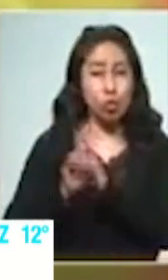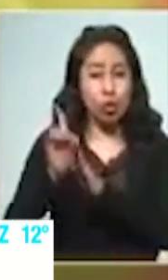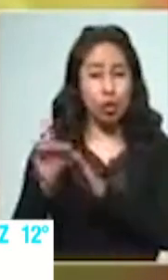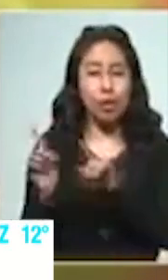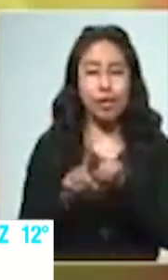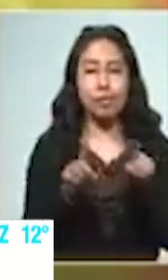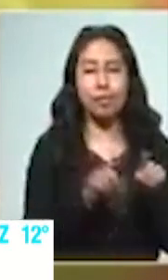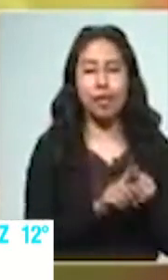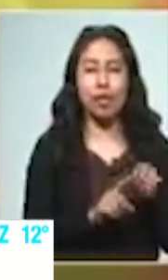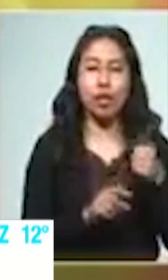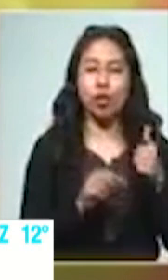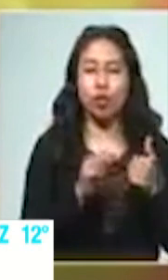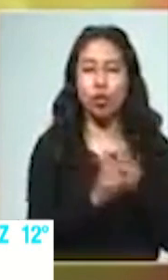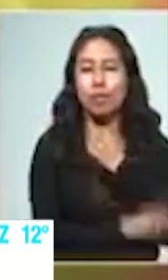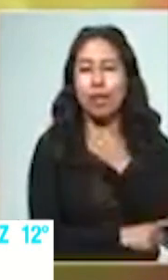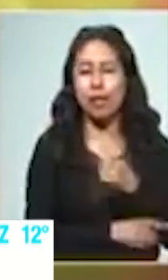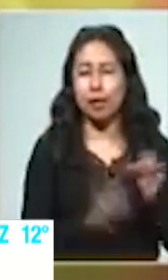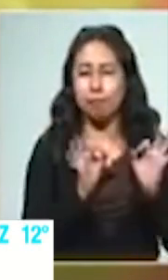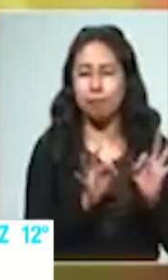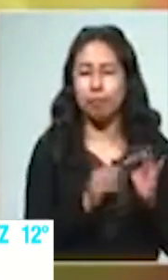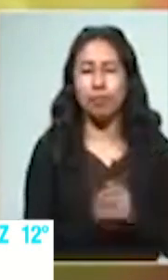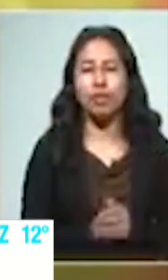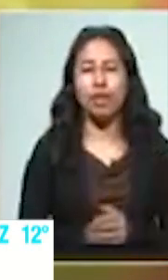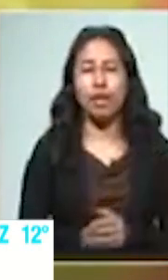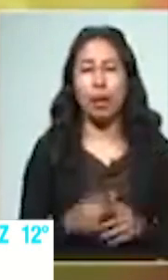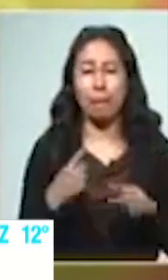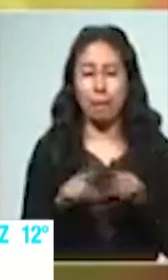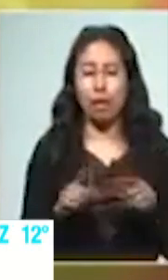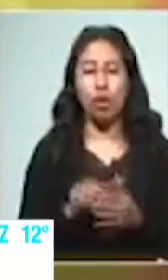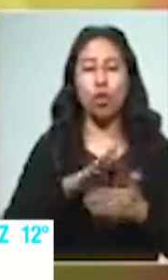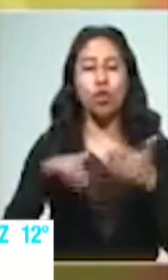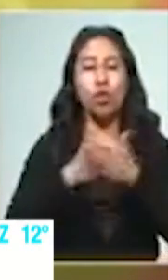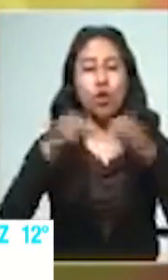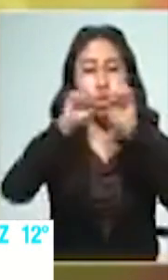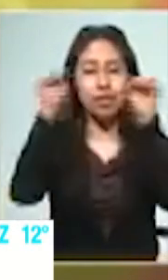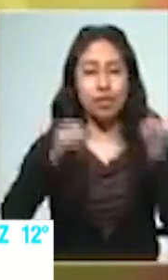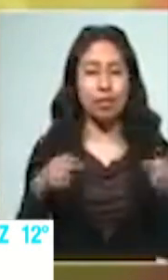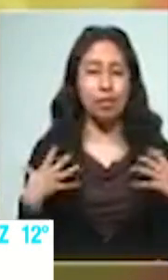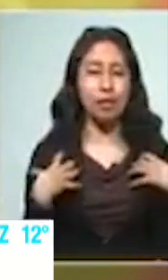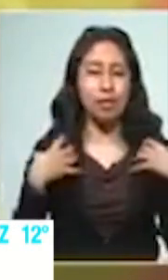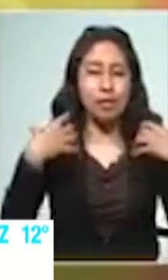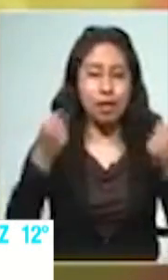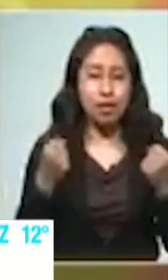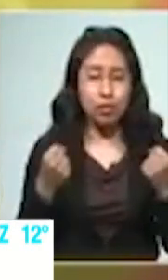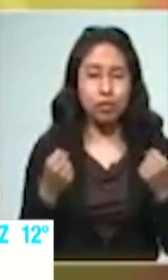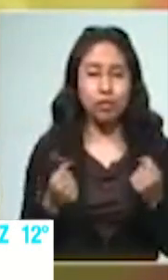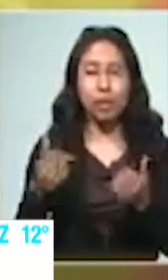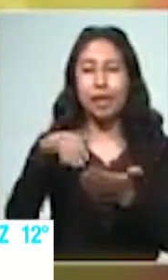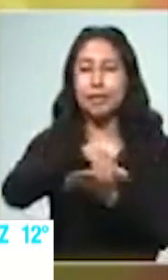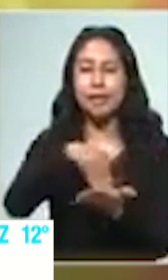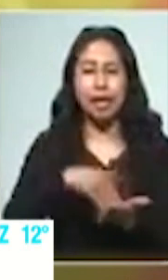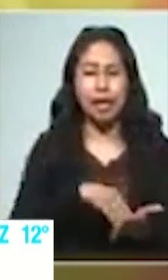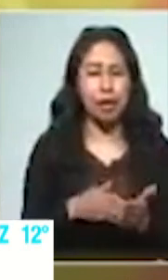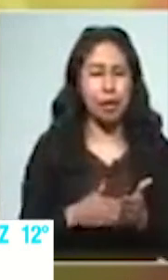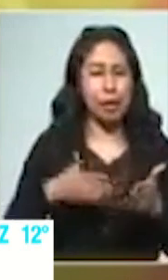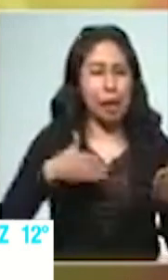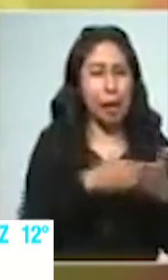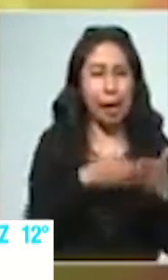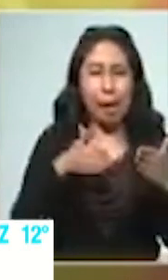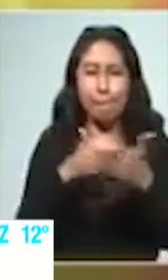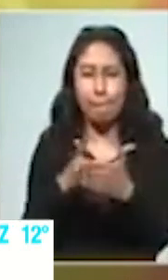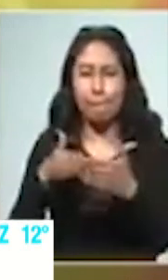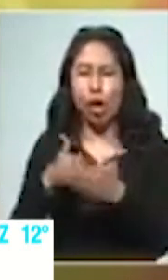desarrollados. Pero el impacto no es igual. Los sistemas de salud insuficientes, brechas en la protección